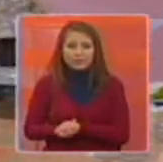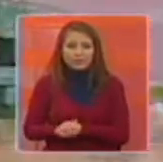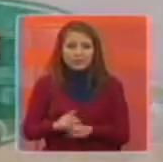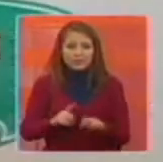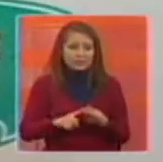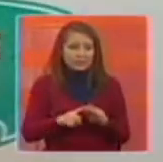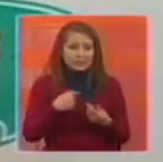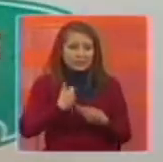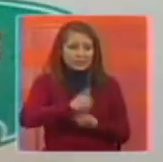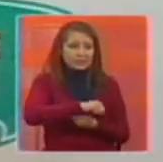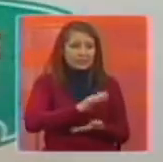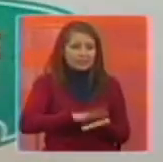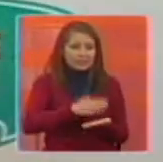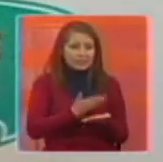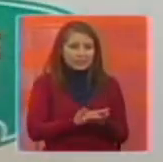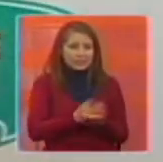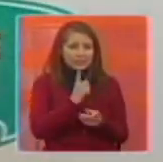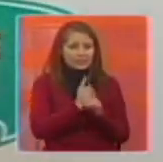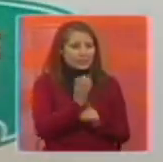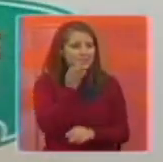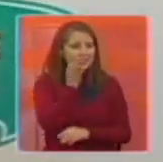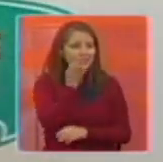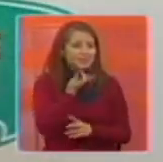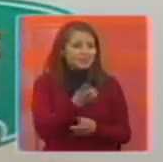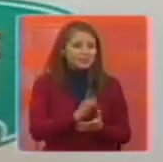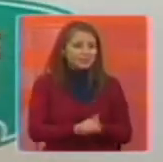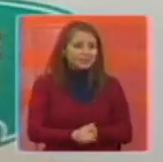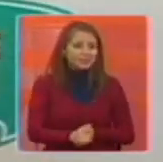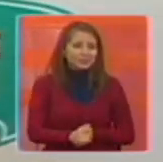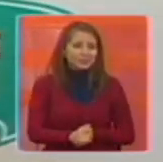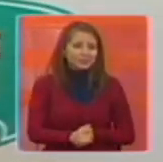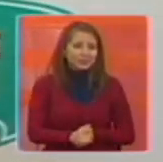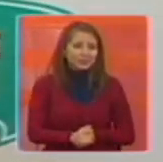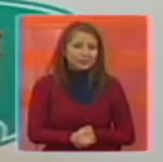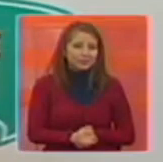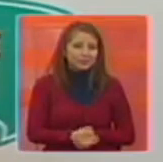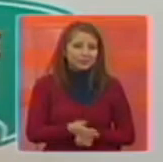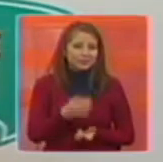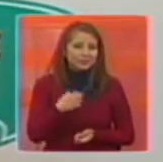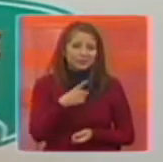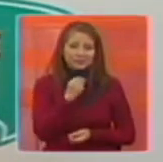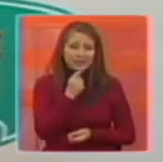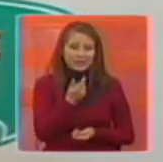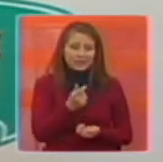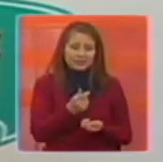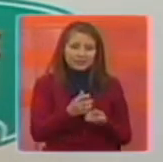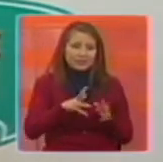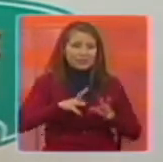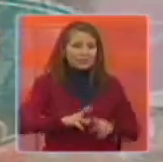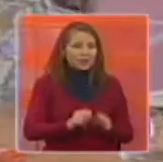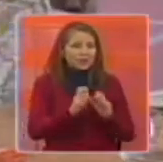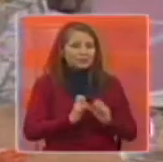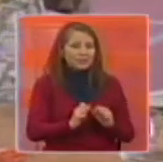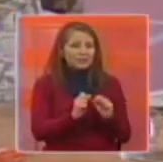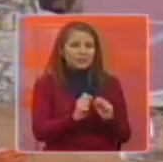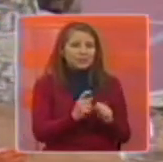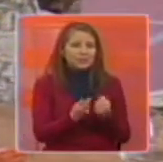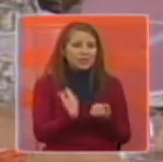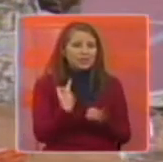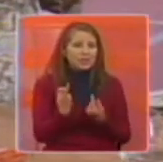fritas. Uy, una empanadita frita, qué rico. Sí. Bueno, a mí no me gusta hacer mucha masa, le soy sincera. Sí. Yo compro, ahora